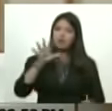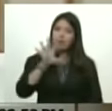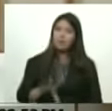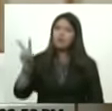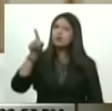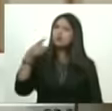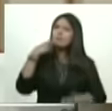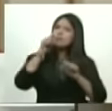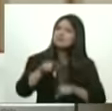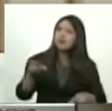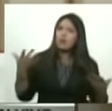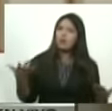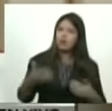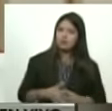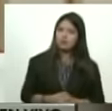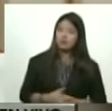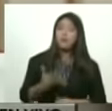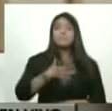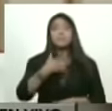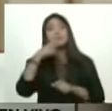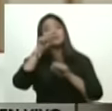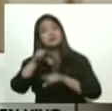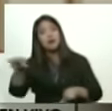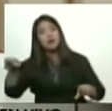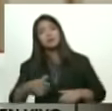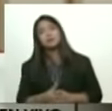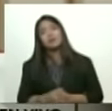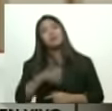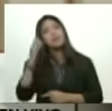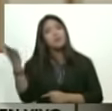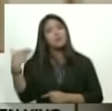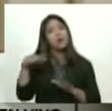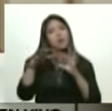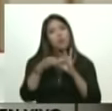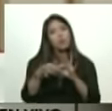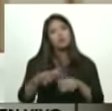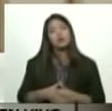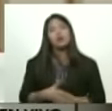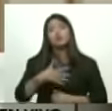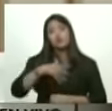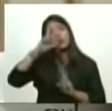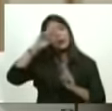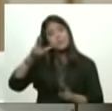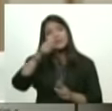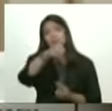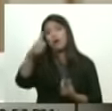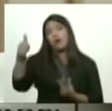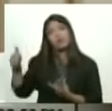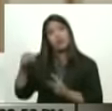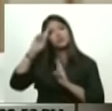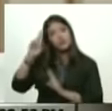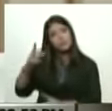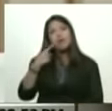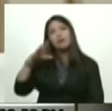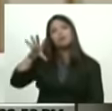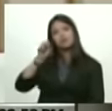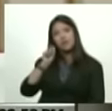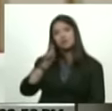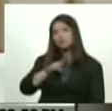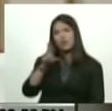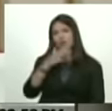sería tu mensaje? Mira, mi mensaje es que se unan. Yo respeto la opinión de cada quien, los entiendo si no se han